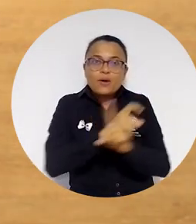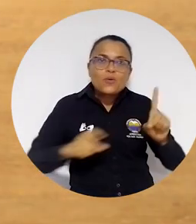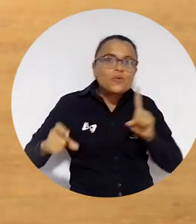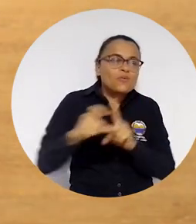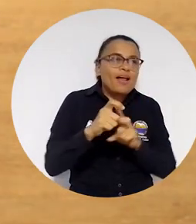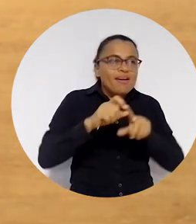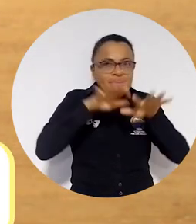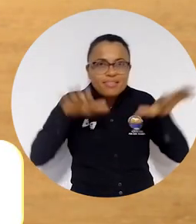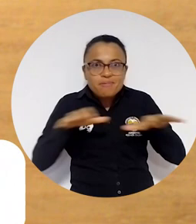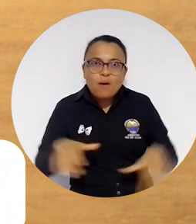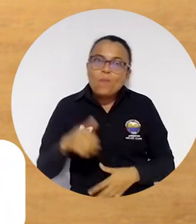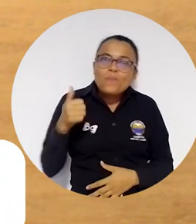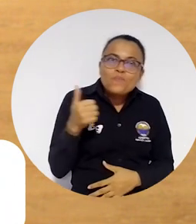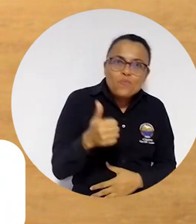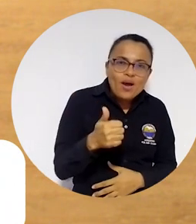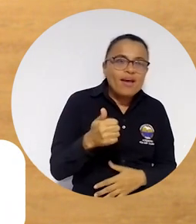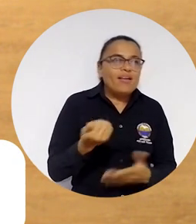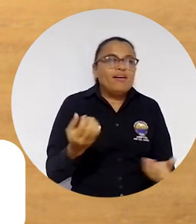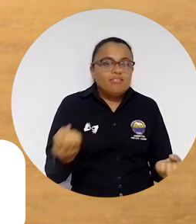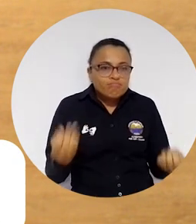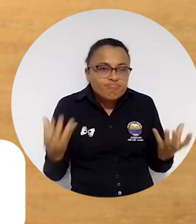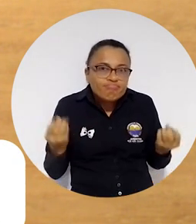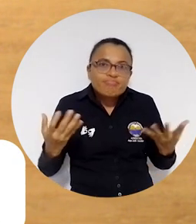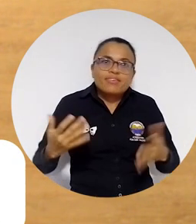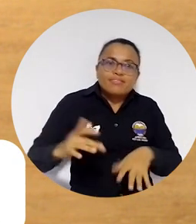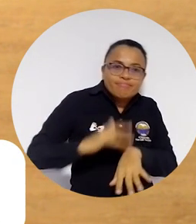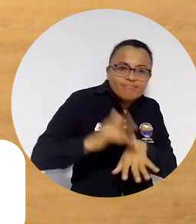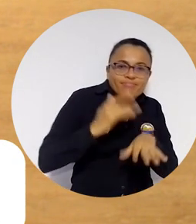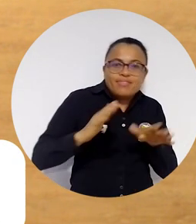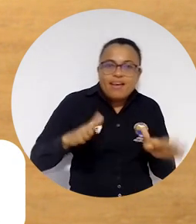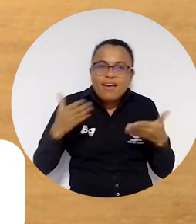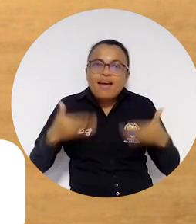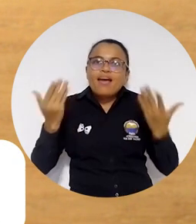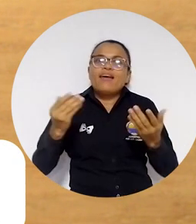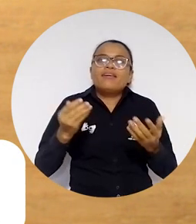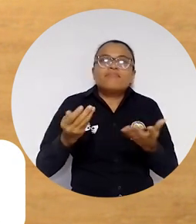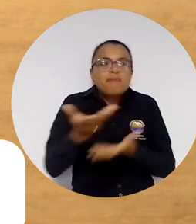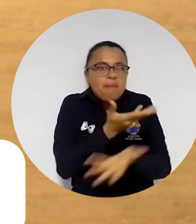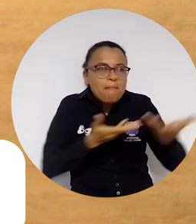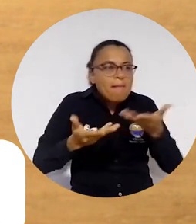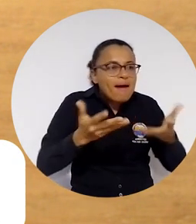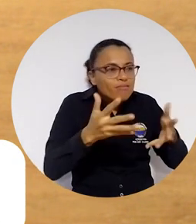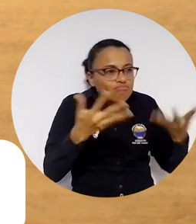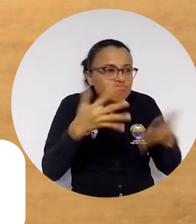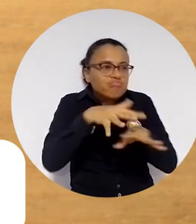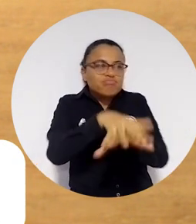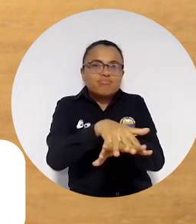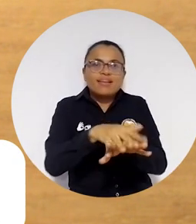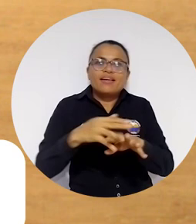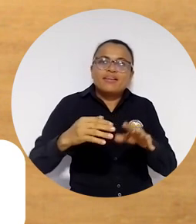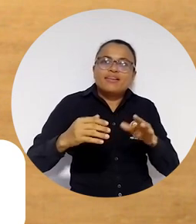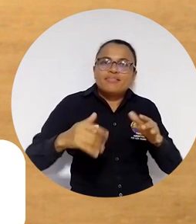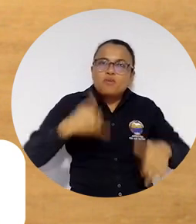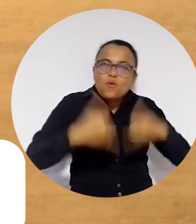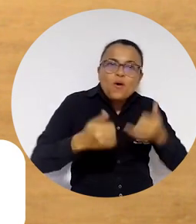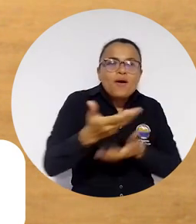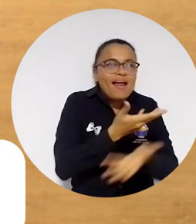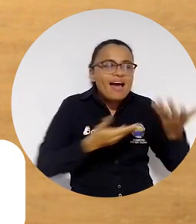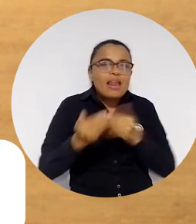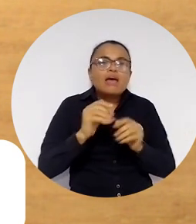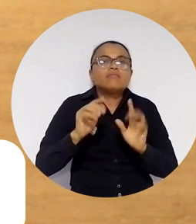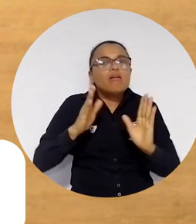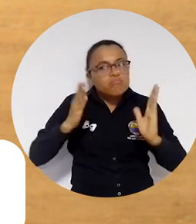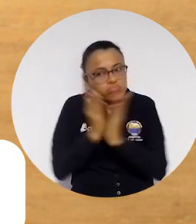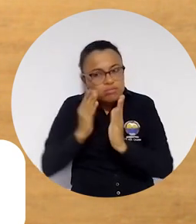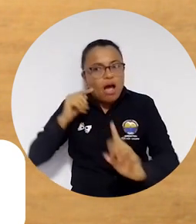Semana Cultural me pareció una actividad muy buena porque ha fomentado la integración entre los estudiantes, la recreación y otras cosas, que es